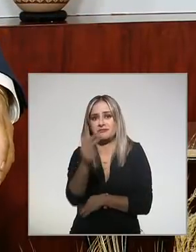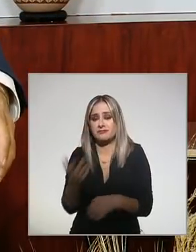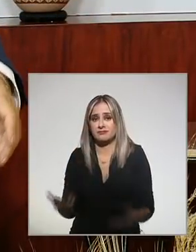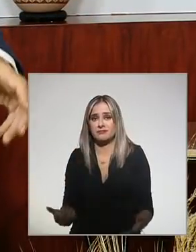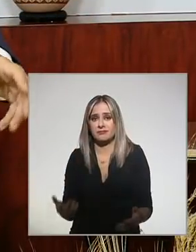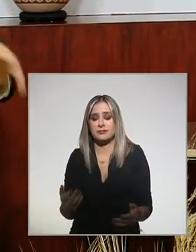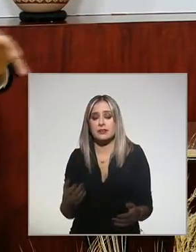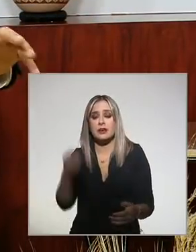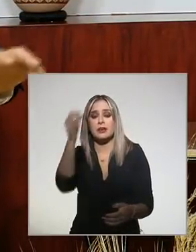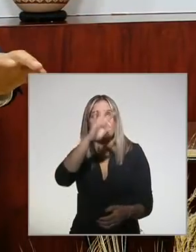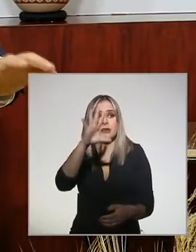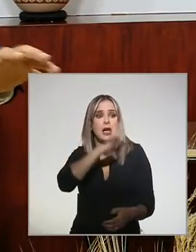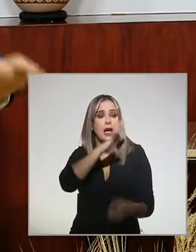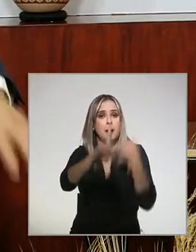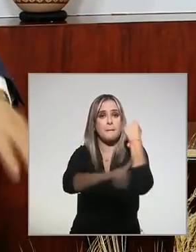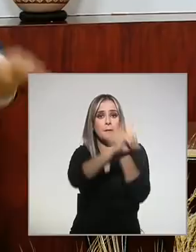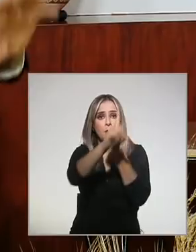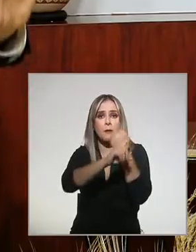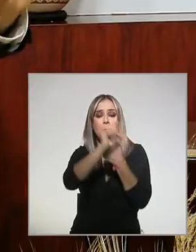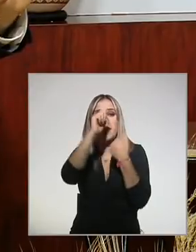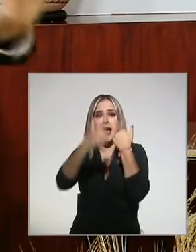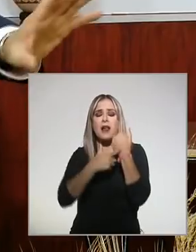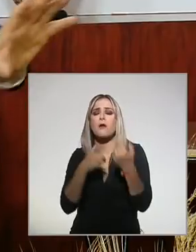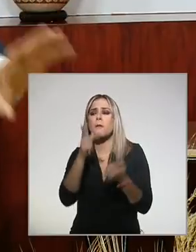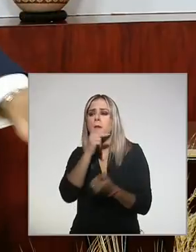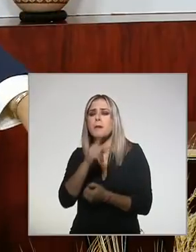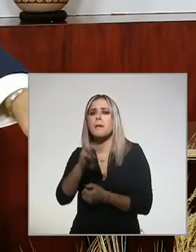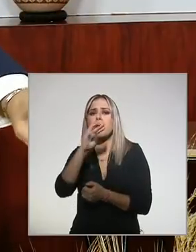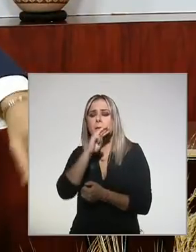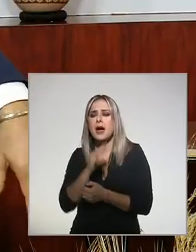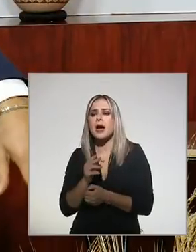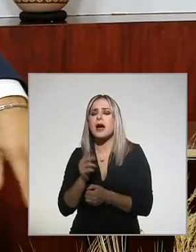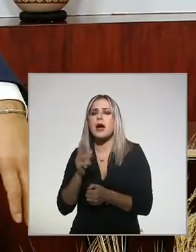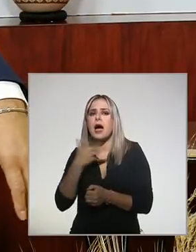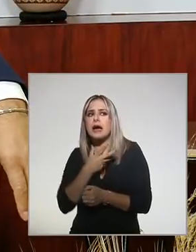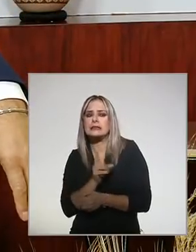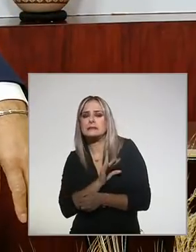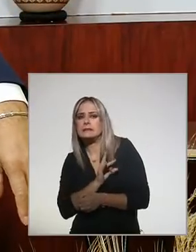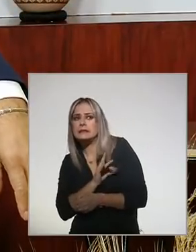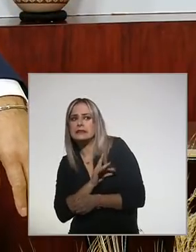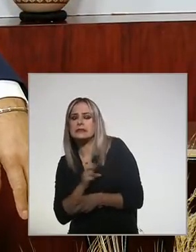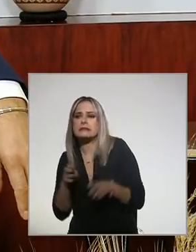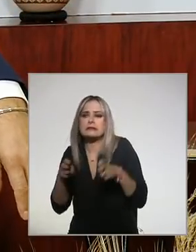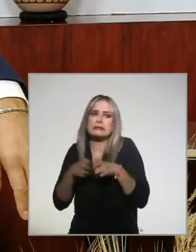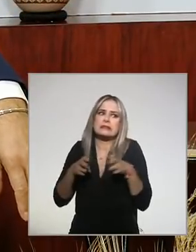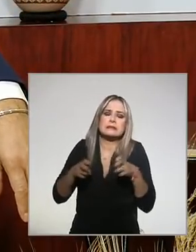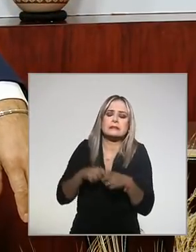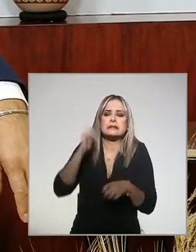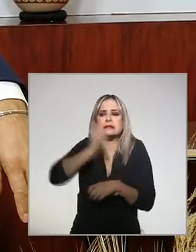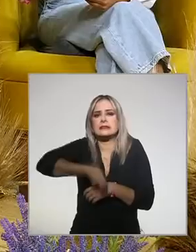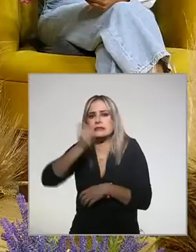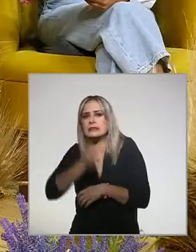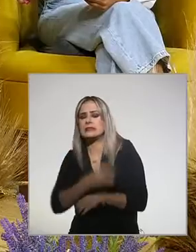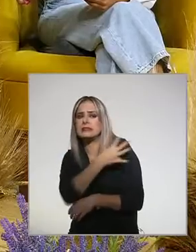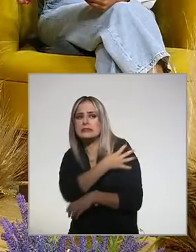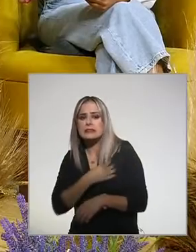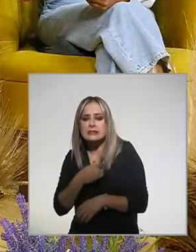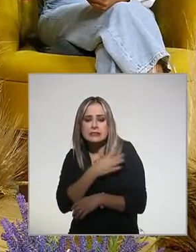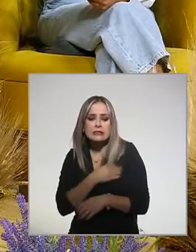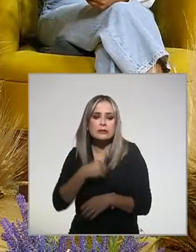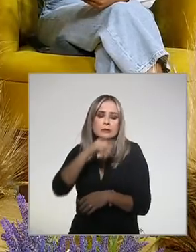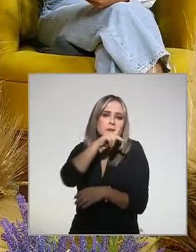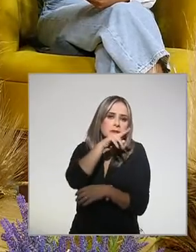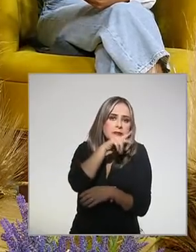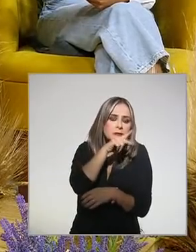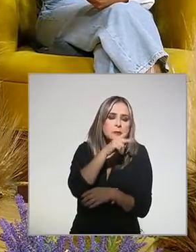teléfono. No, no, pero por seguridad. Es puro miedo y es muchas veces esa